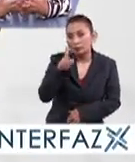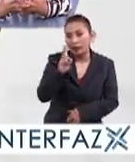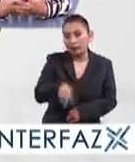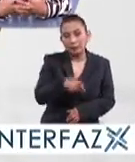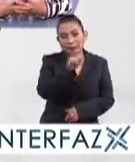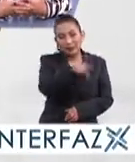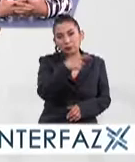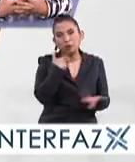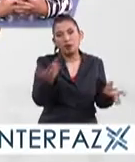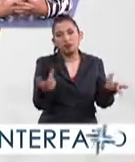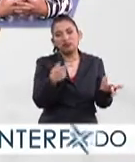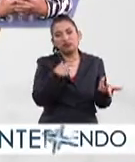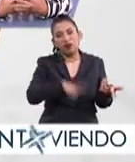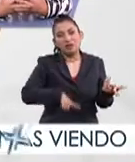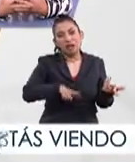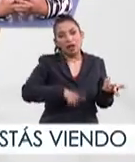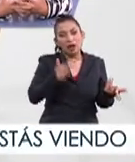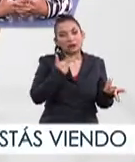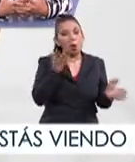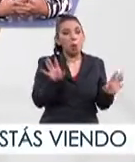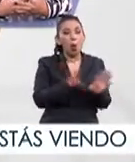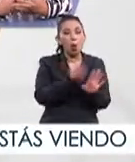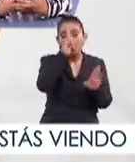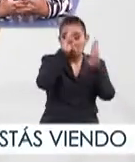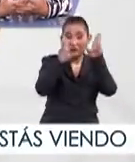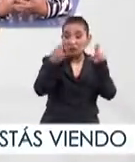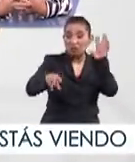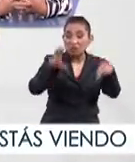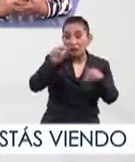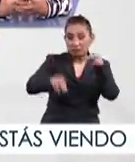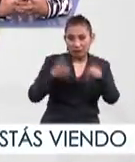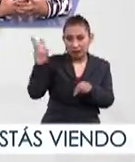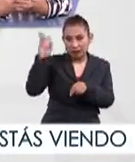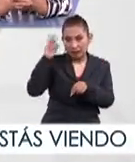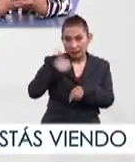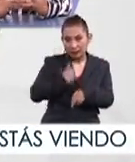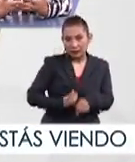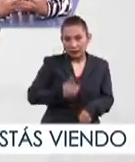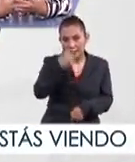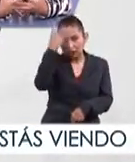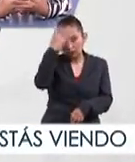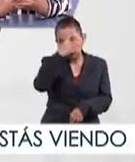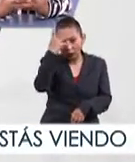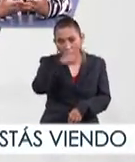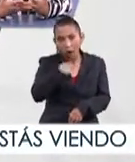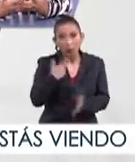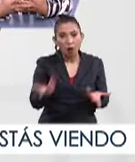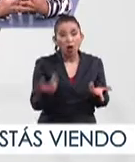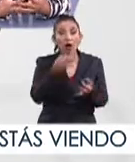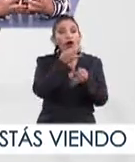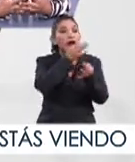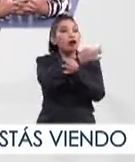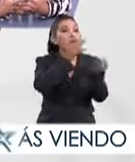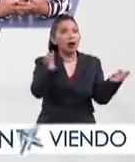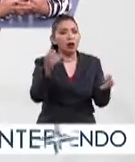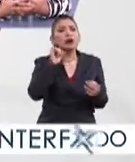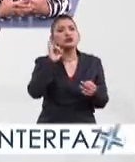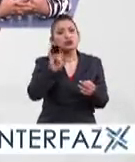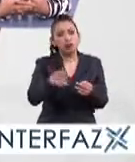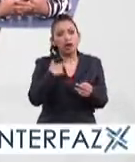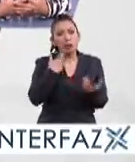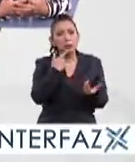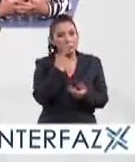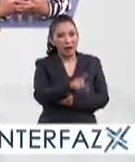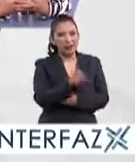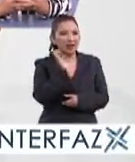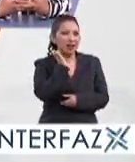es por parte de los mismos mecanismos del gobierno. Y como lo mencionas, el viernes el presidente Trump pues dio una proclamación que es similar a una orden orden